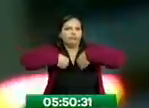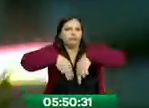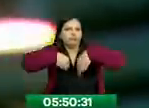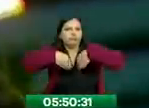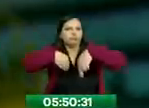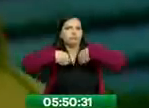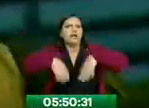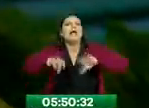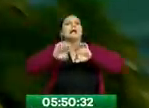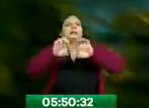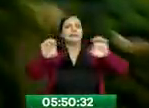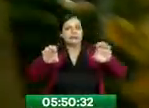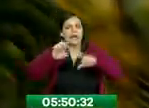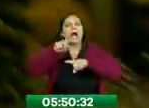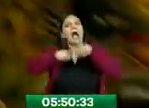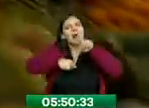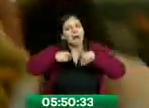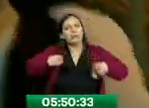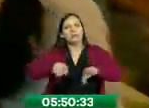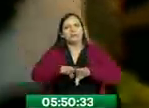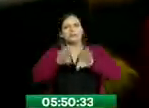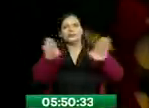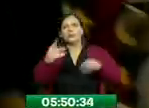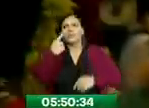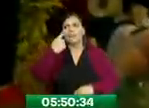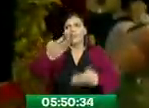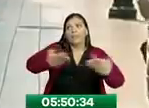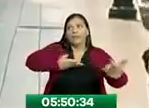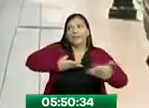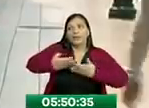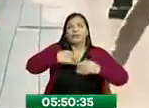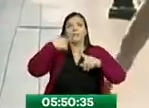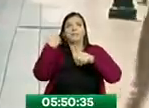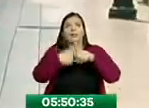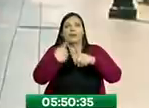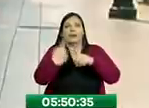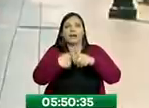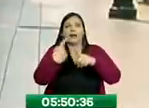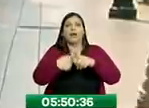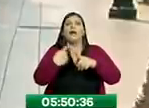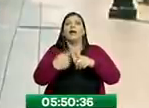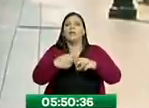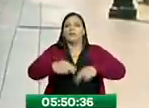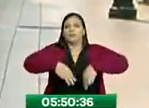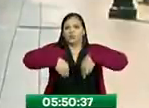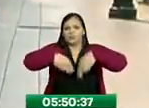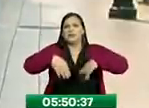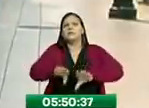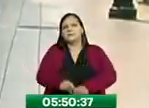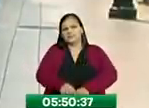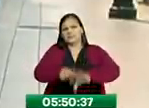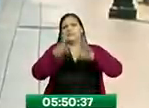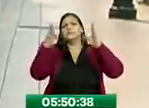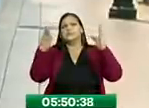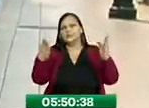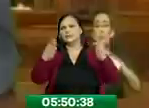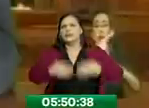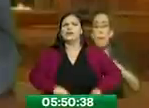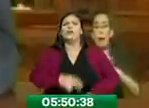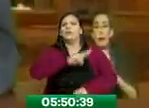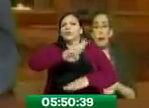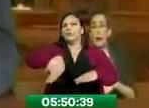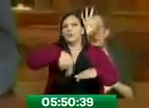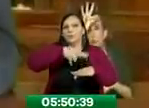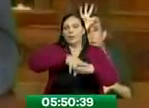barrios, mercados y supermercados permanecerán abiertos. Las instituciones financieras seguirán operando de forma normal.